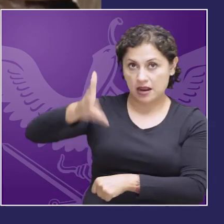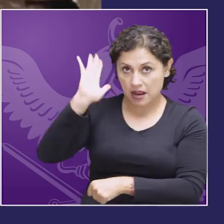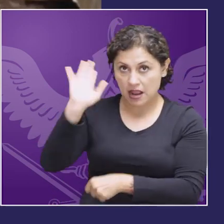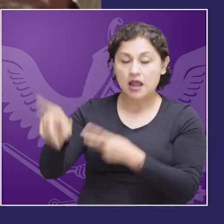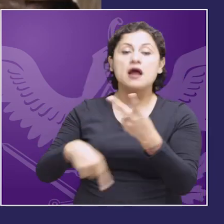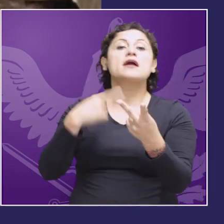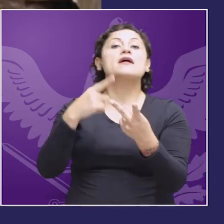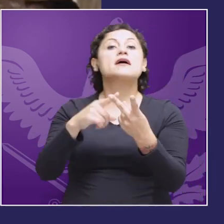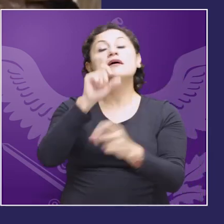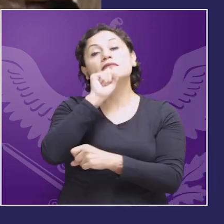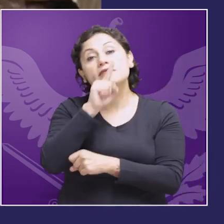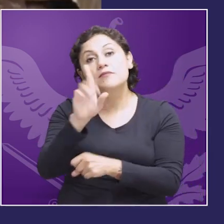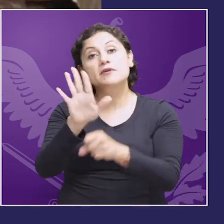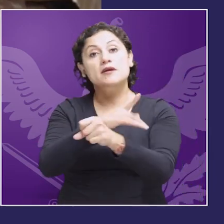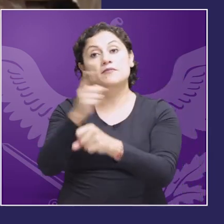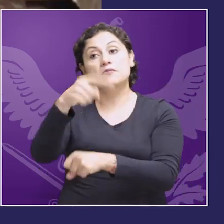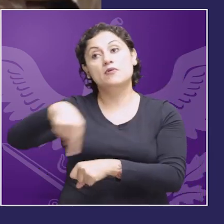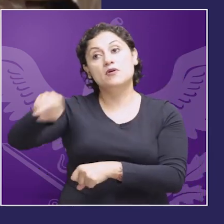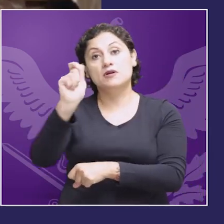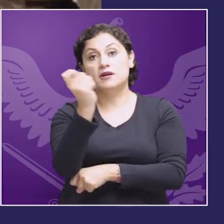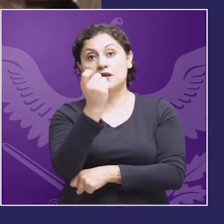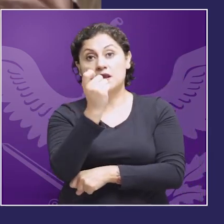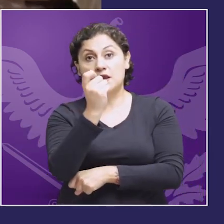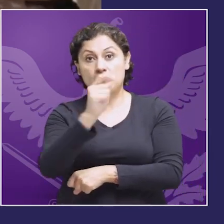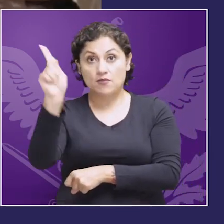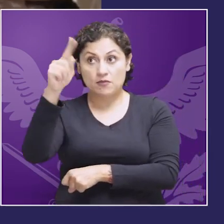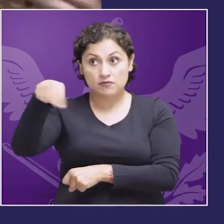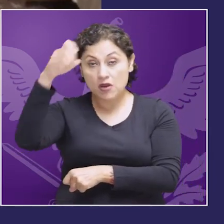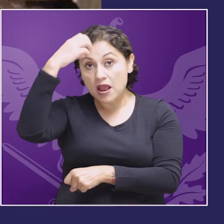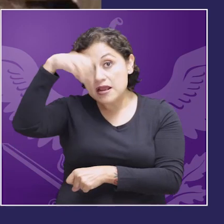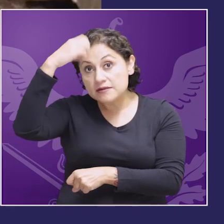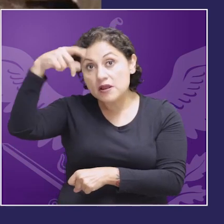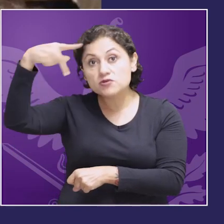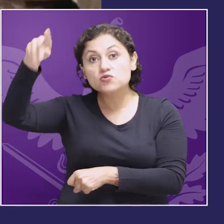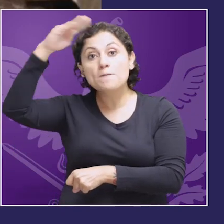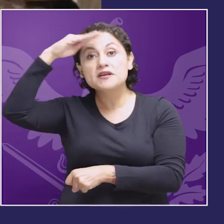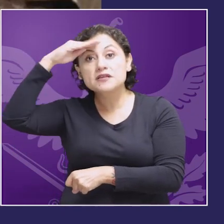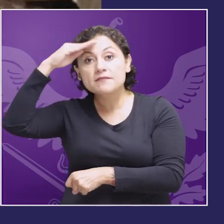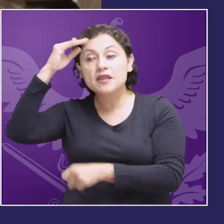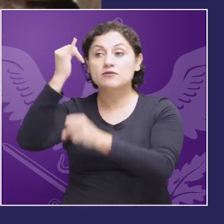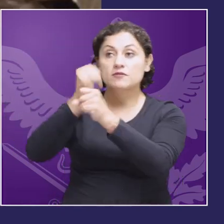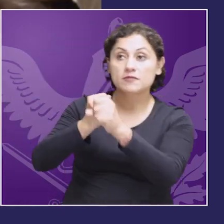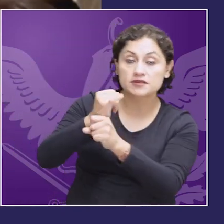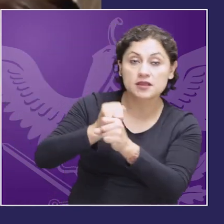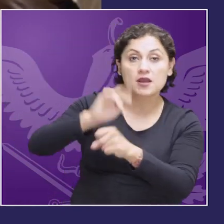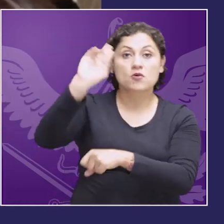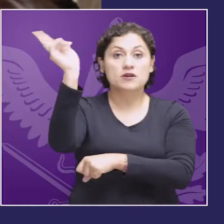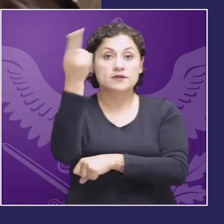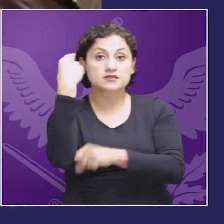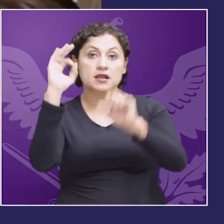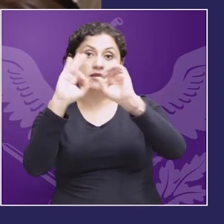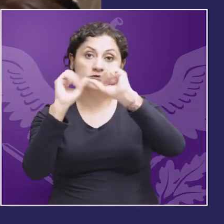por gente que, como bien señalaron ustedes, por lugares de pensamiento, universidades, instituciones, fundaciones, que justamente